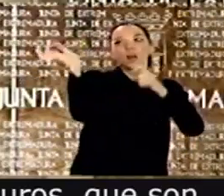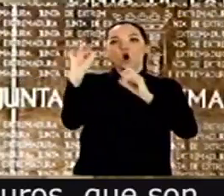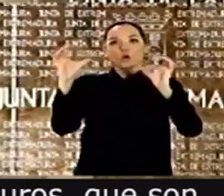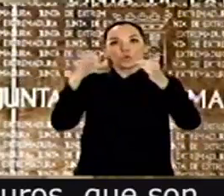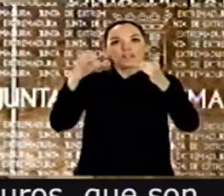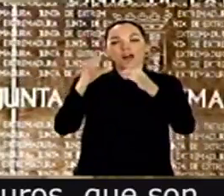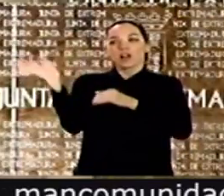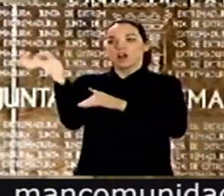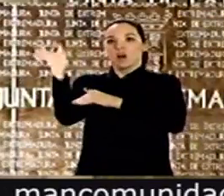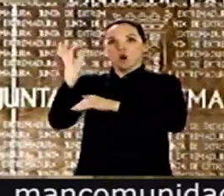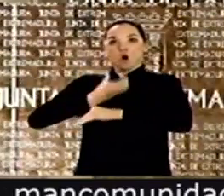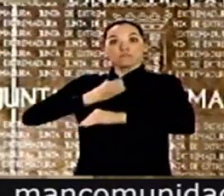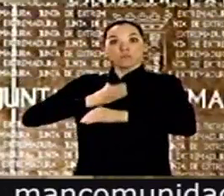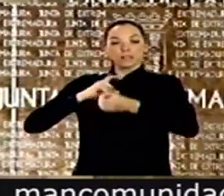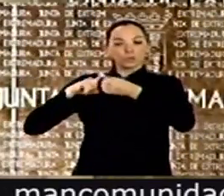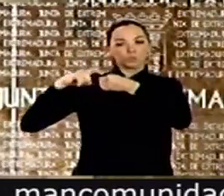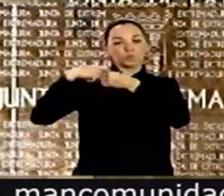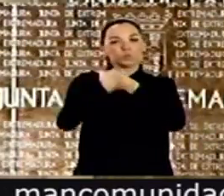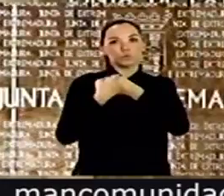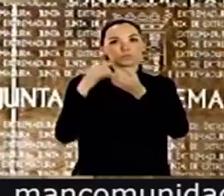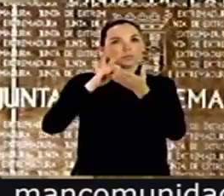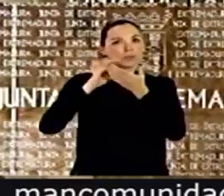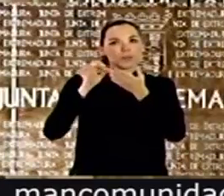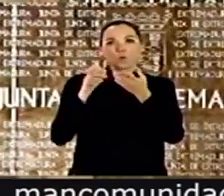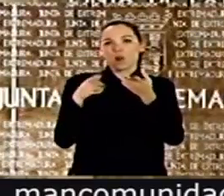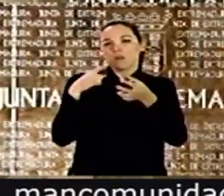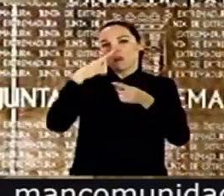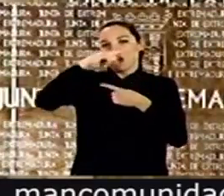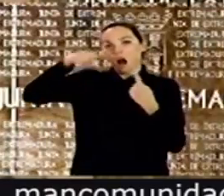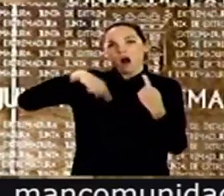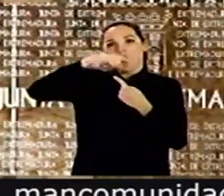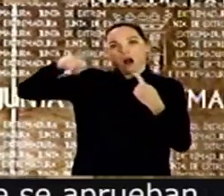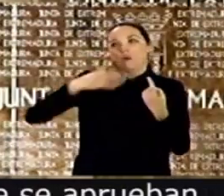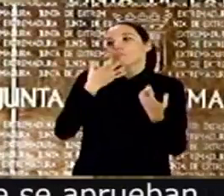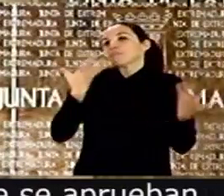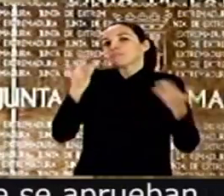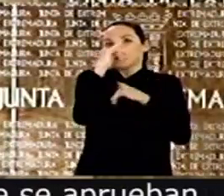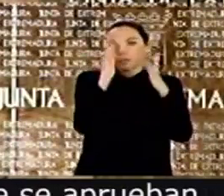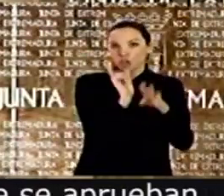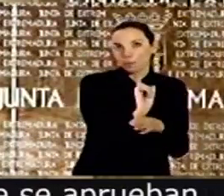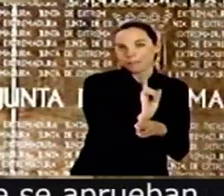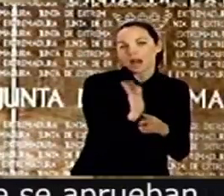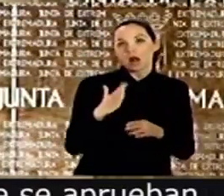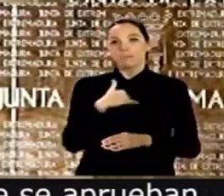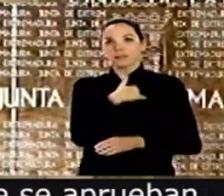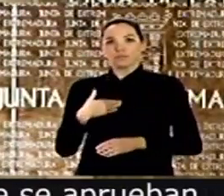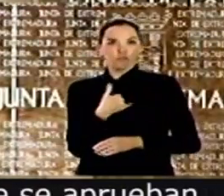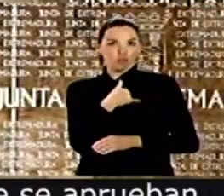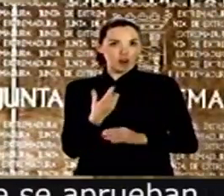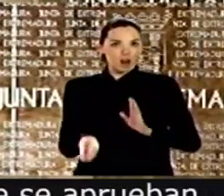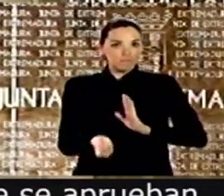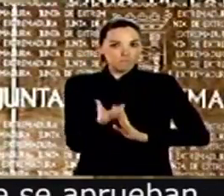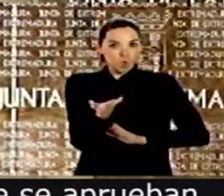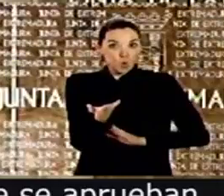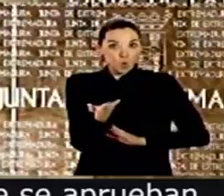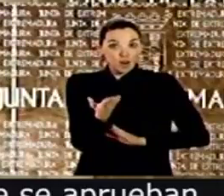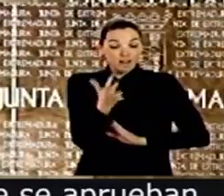de servicios que se aprueban todos los años, como por ejemplo atención temprana, habilitación funcional. Eso corresponde a esos más